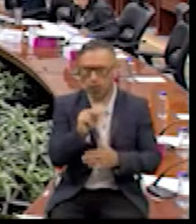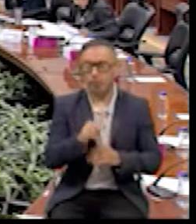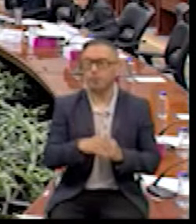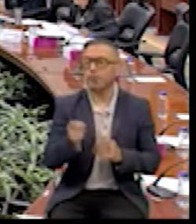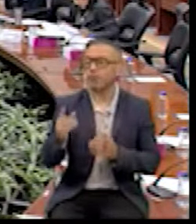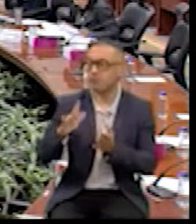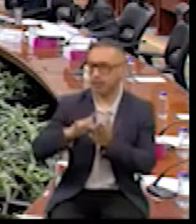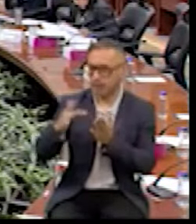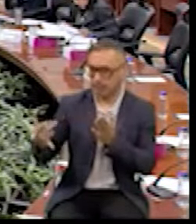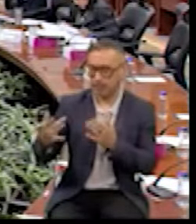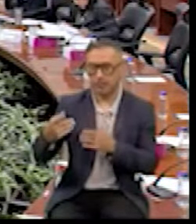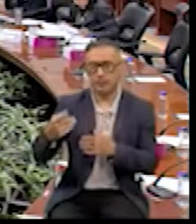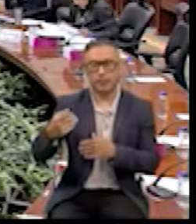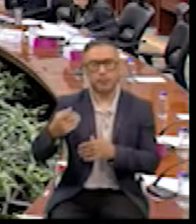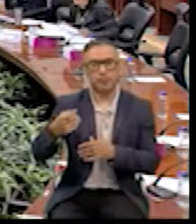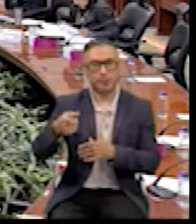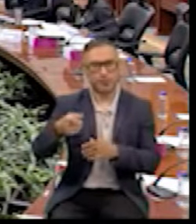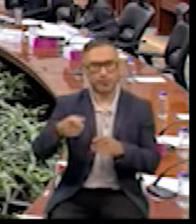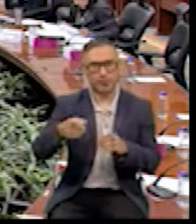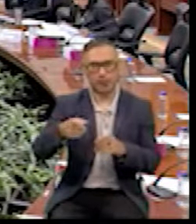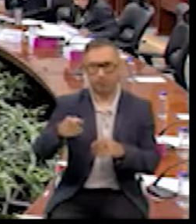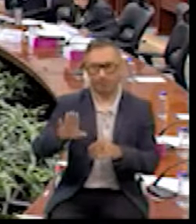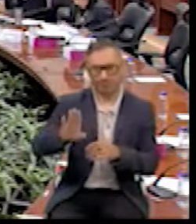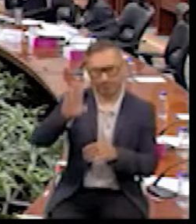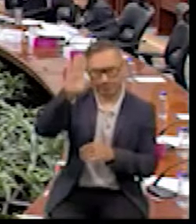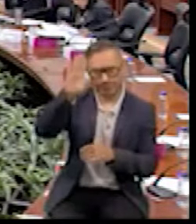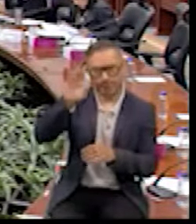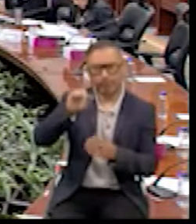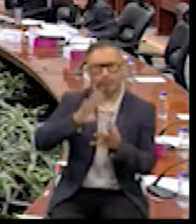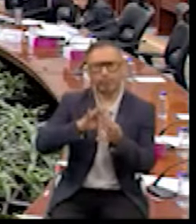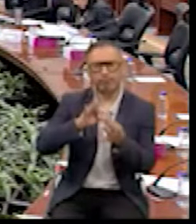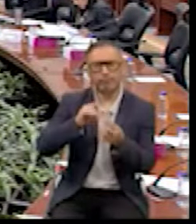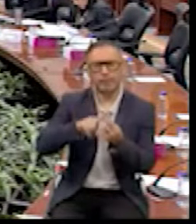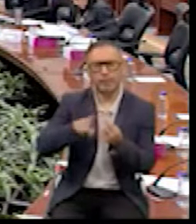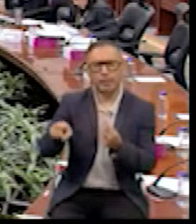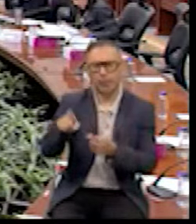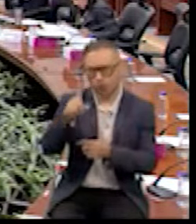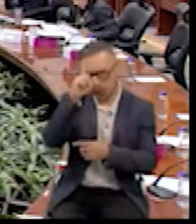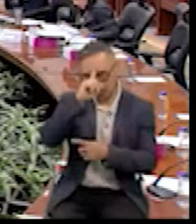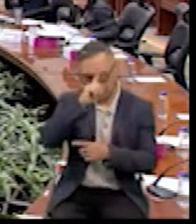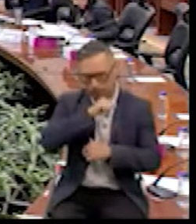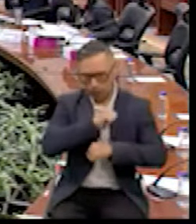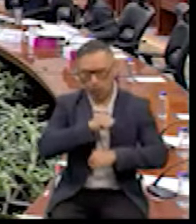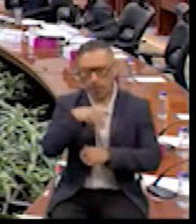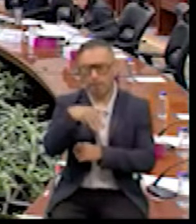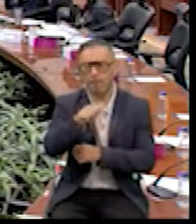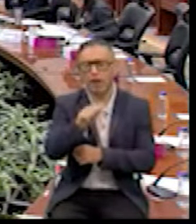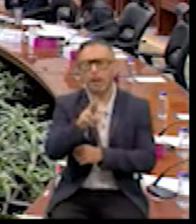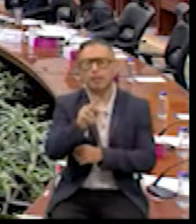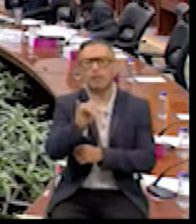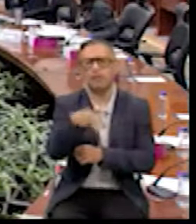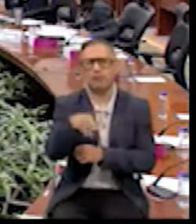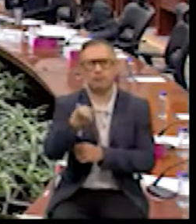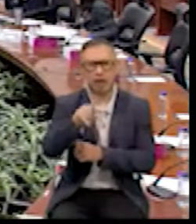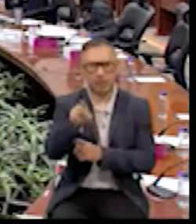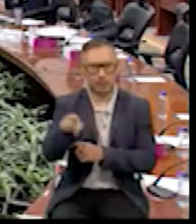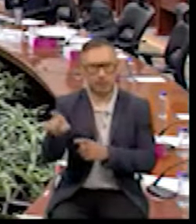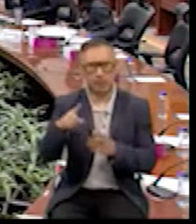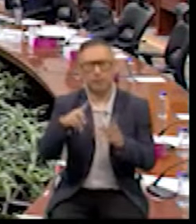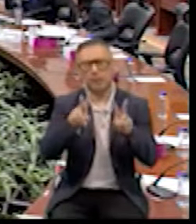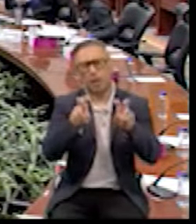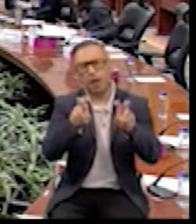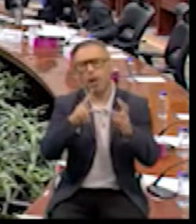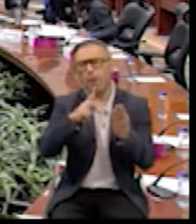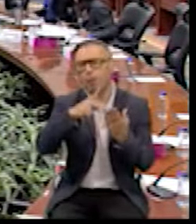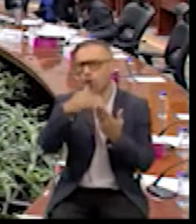meses, sus candidatas, sus candidatos empezaron a hacer campaña. Entonces, no lo vamos a notar. Esto es un tema que